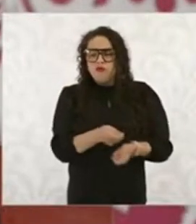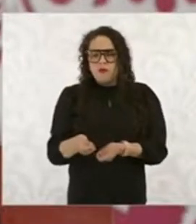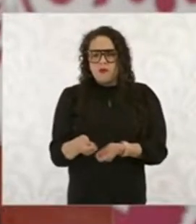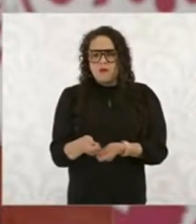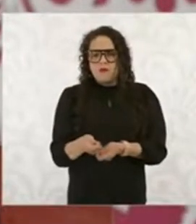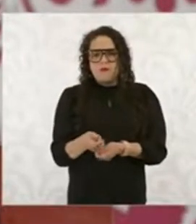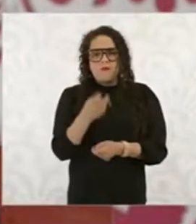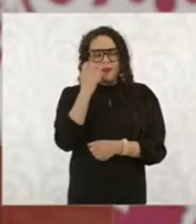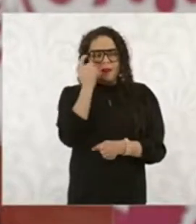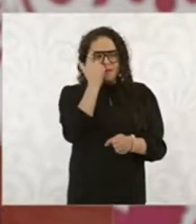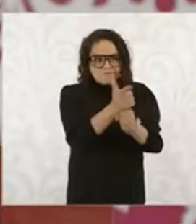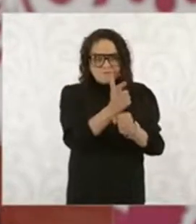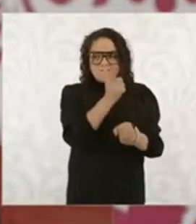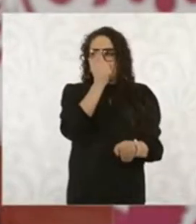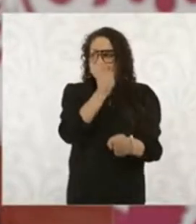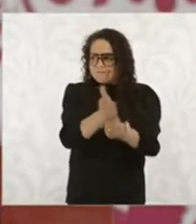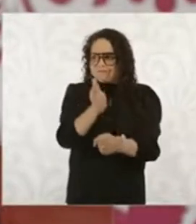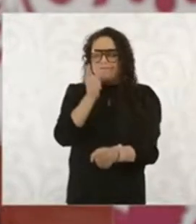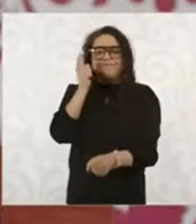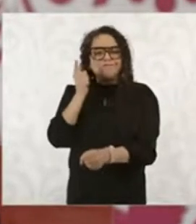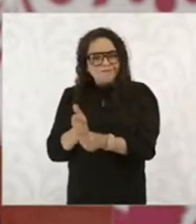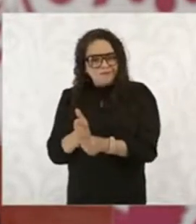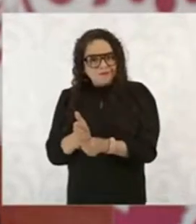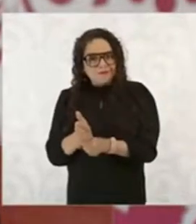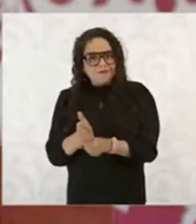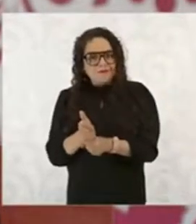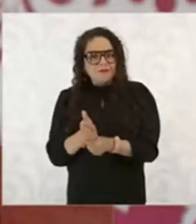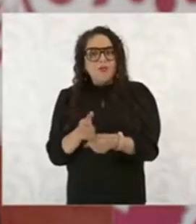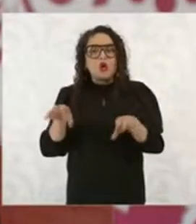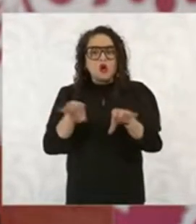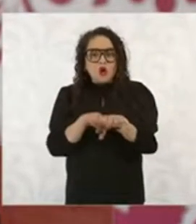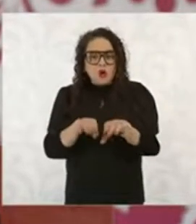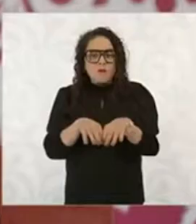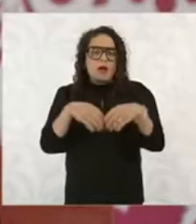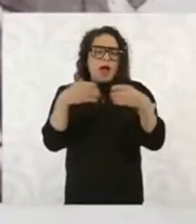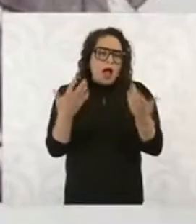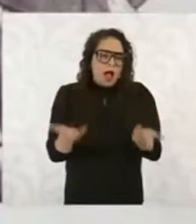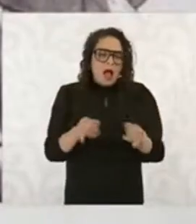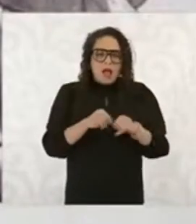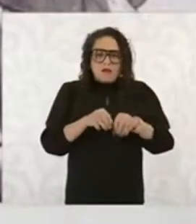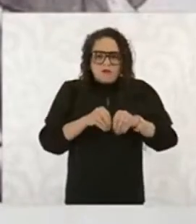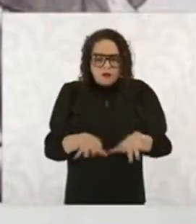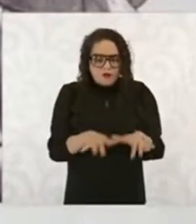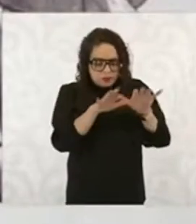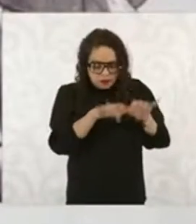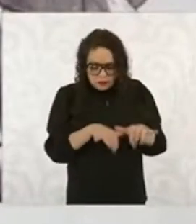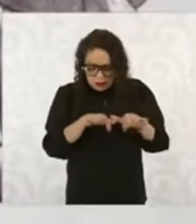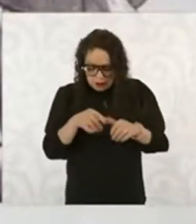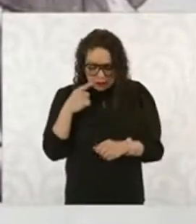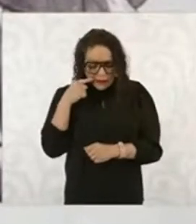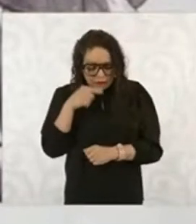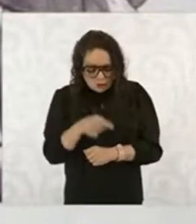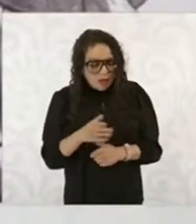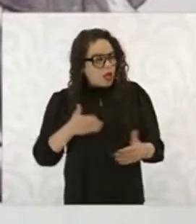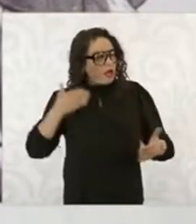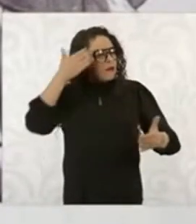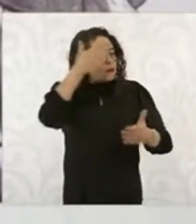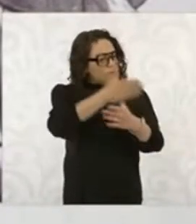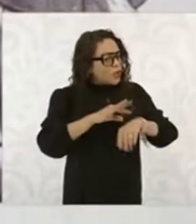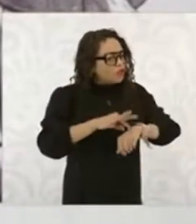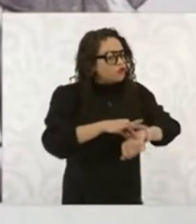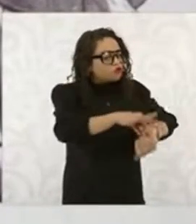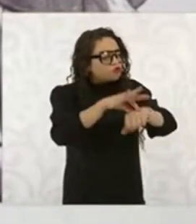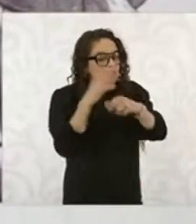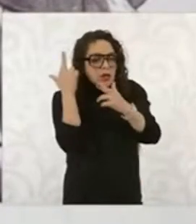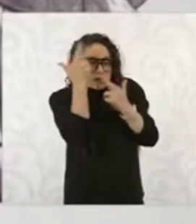concesiones. ¿Cómo se hace? Pues se ve la base de datos, se va a visitar el lugar para ver realmente en qué se está usando el agua. Si no es para